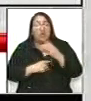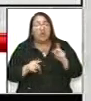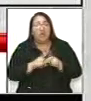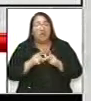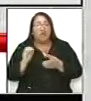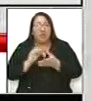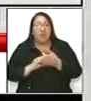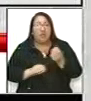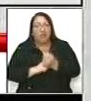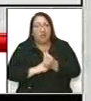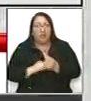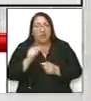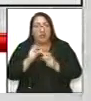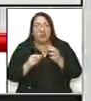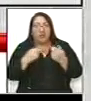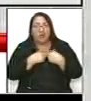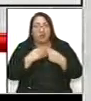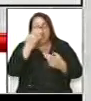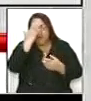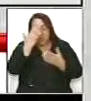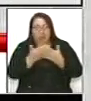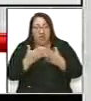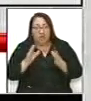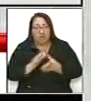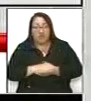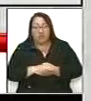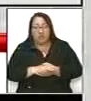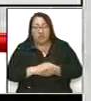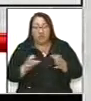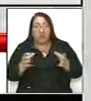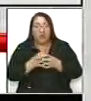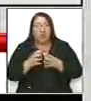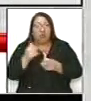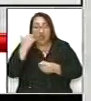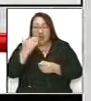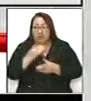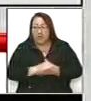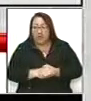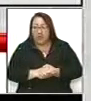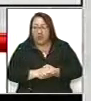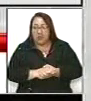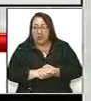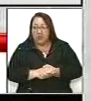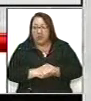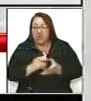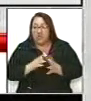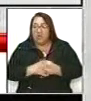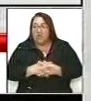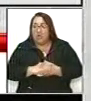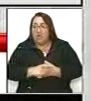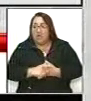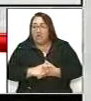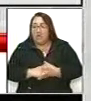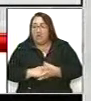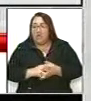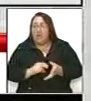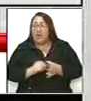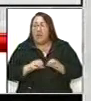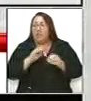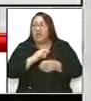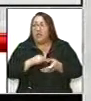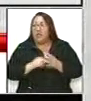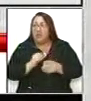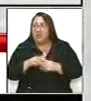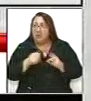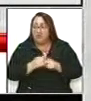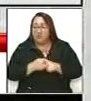el apoyo de representantes del Frente Amplio, de la bancada del Partido Aprista, de la bancada liberal, de Fuerza Popular y de